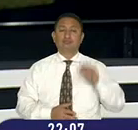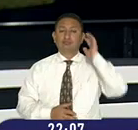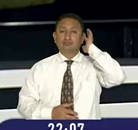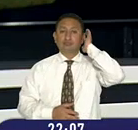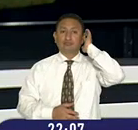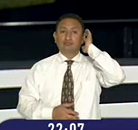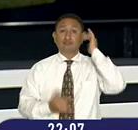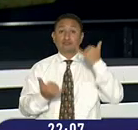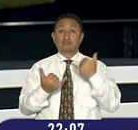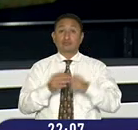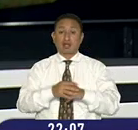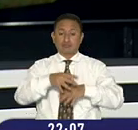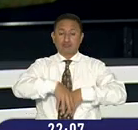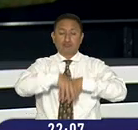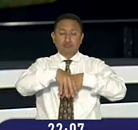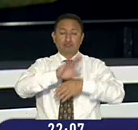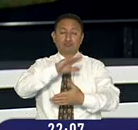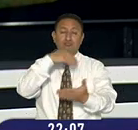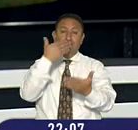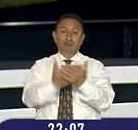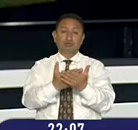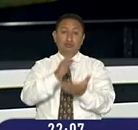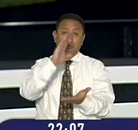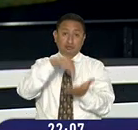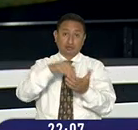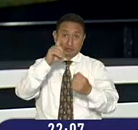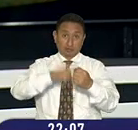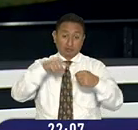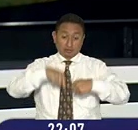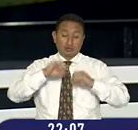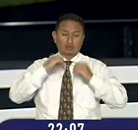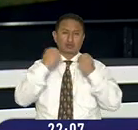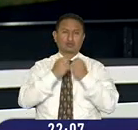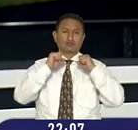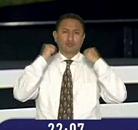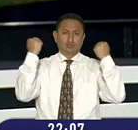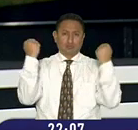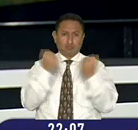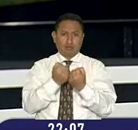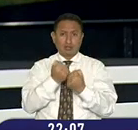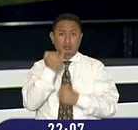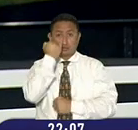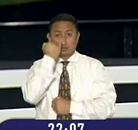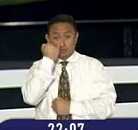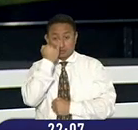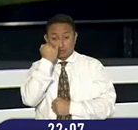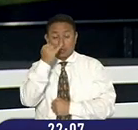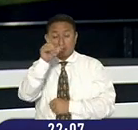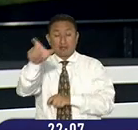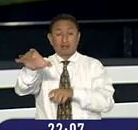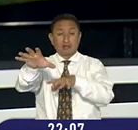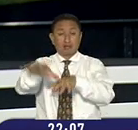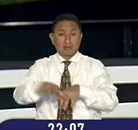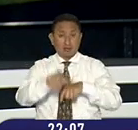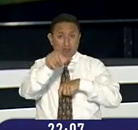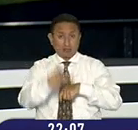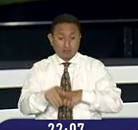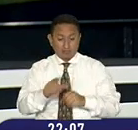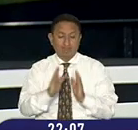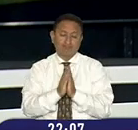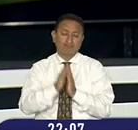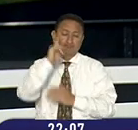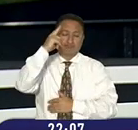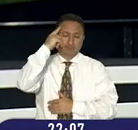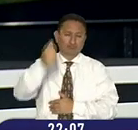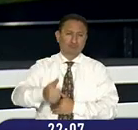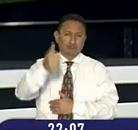En medio de una marcha que llegó hasta el centro histórico de Quito, organizaciones sociales, indígenas y campesinas solicitaron al gobierno